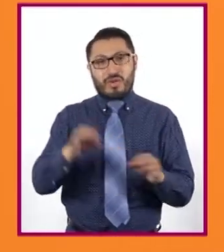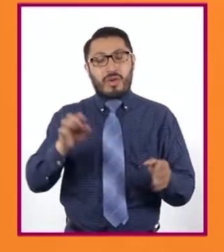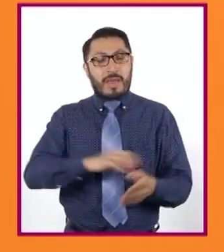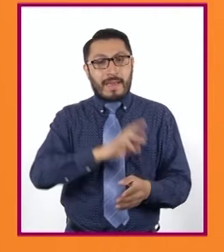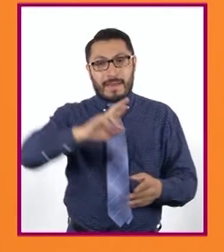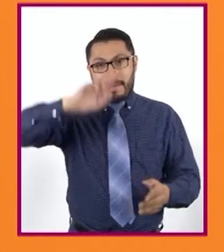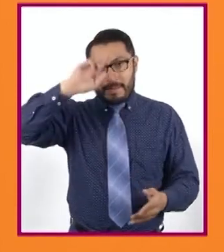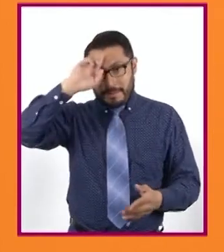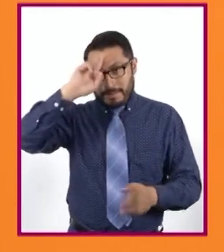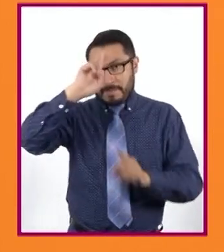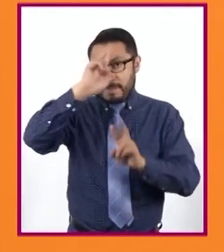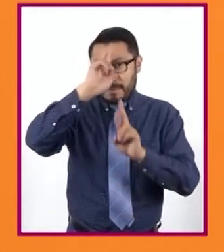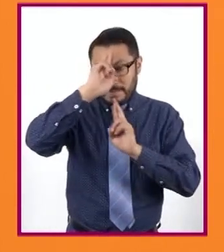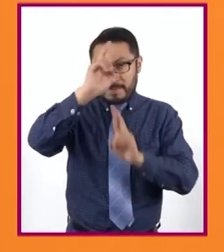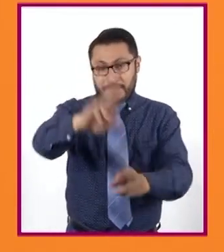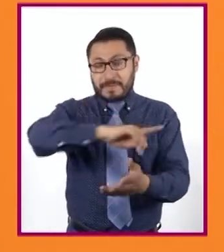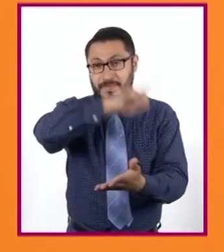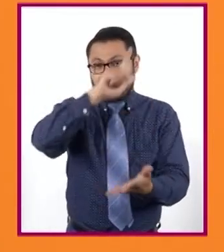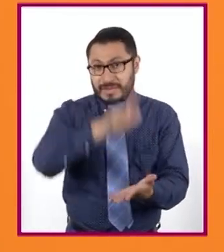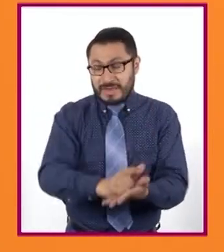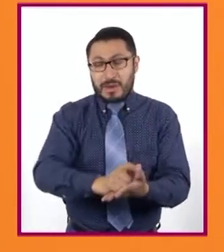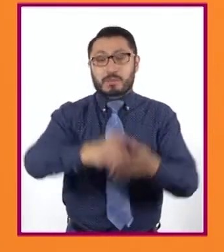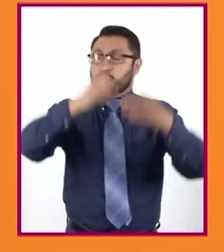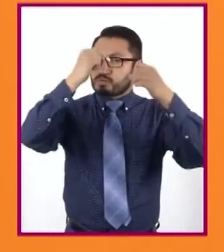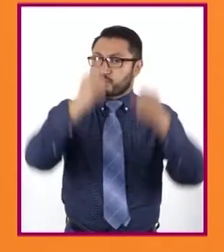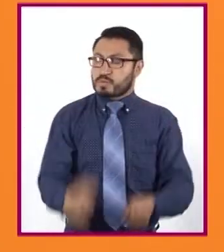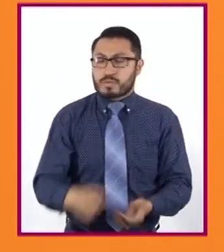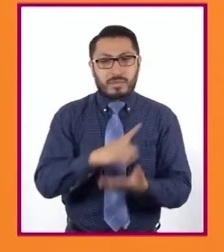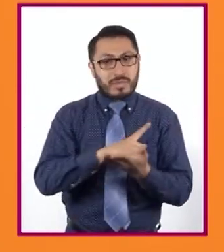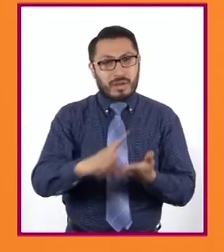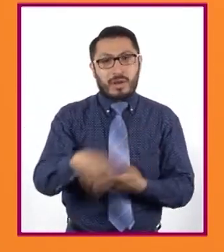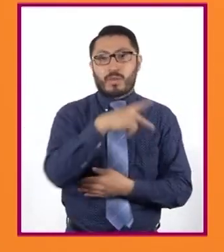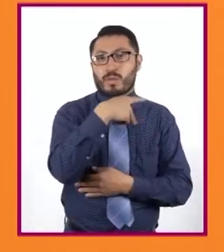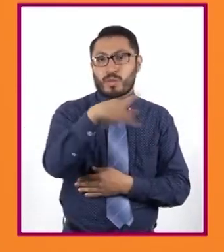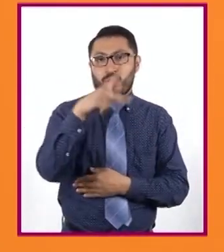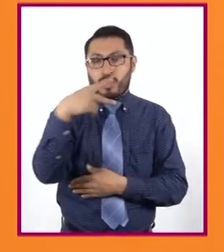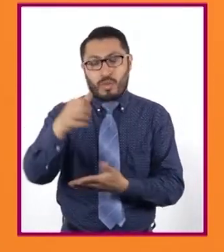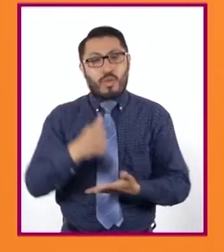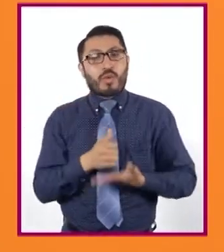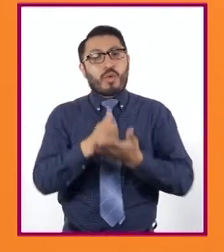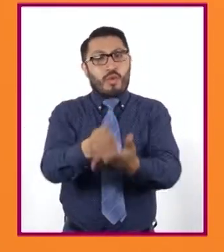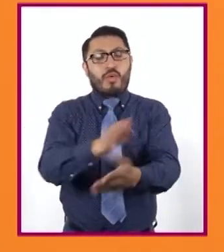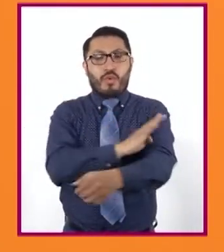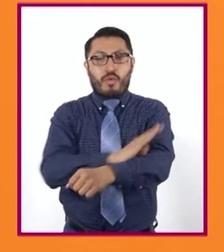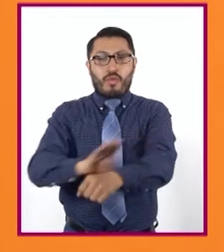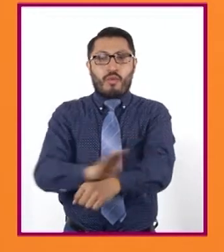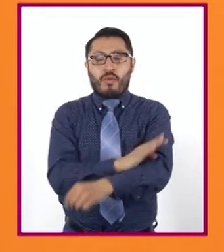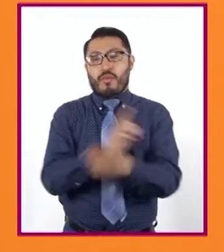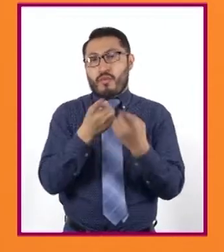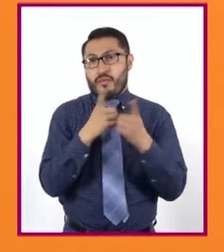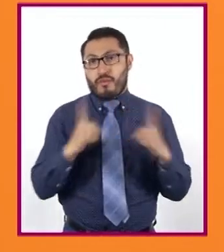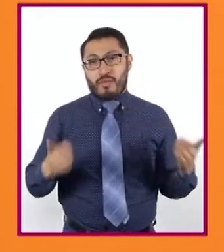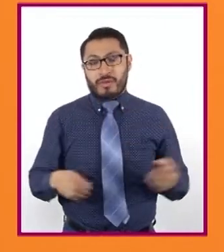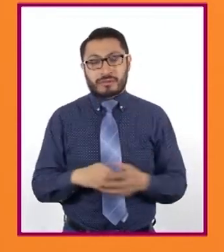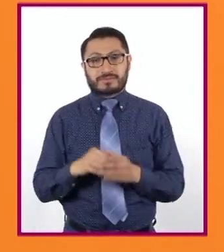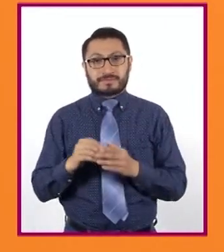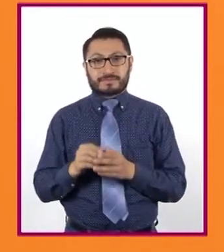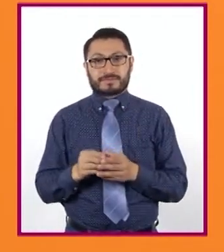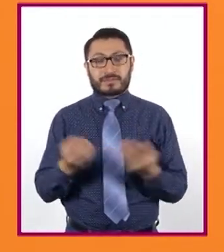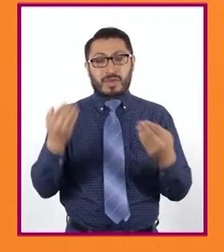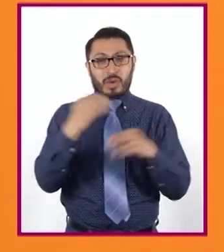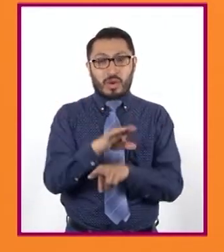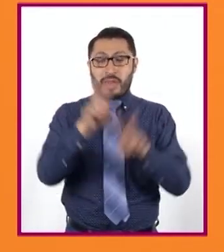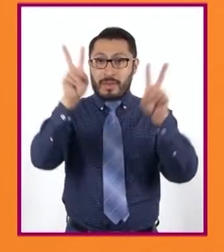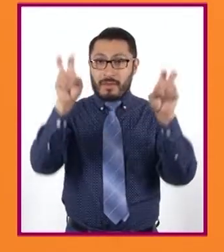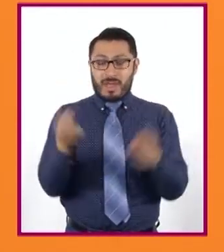leyes, tienen la obligación de garantizar sus derechos y favorecer su desarrollo. En materia de salud, por